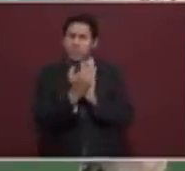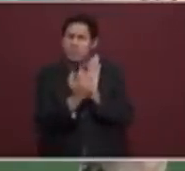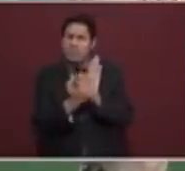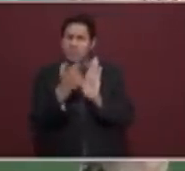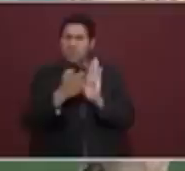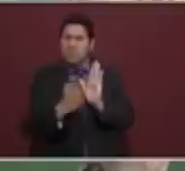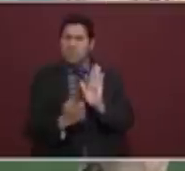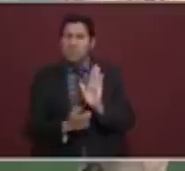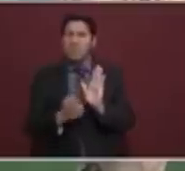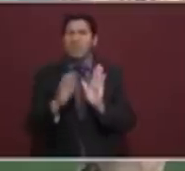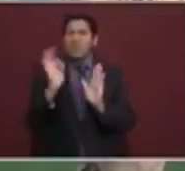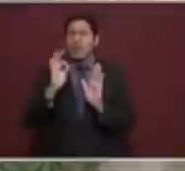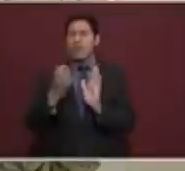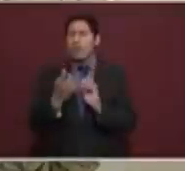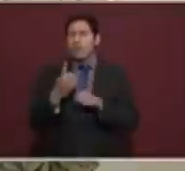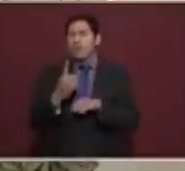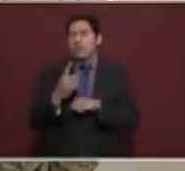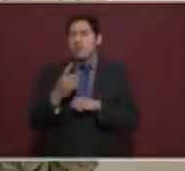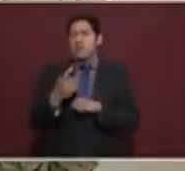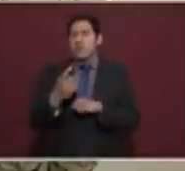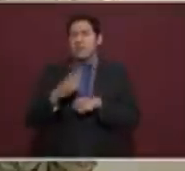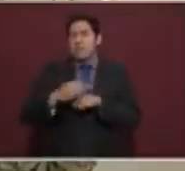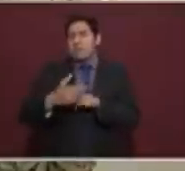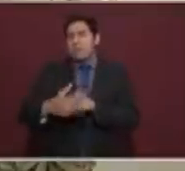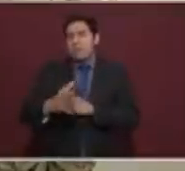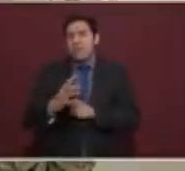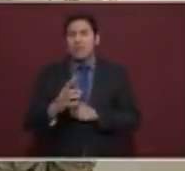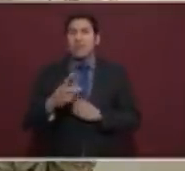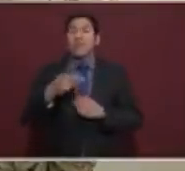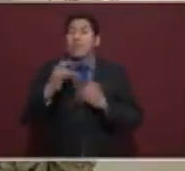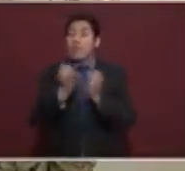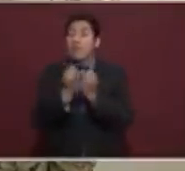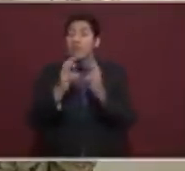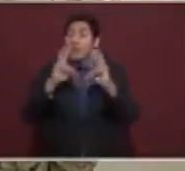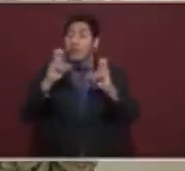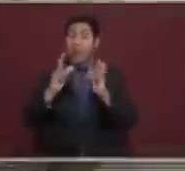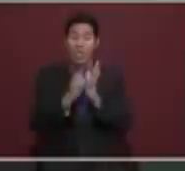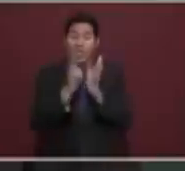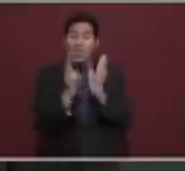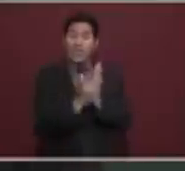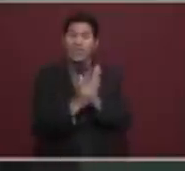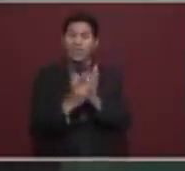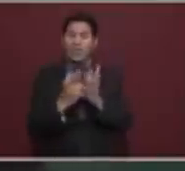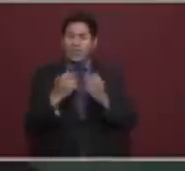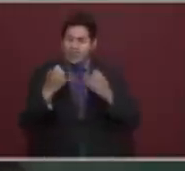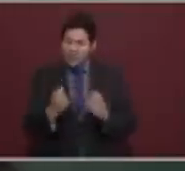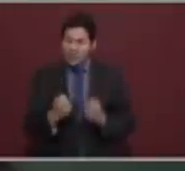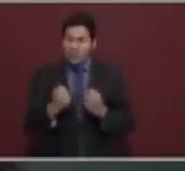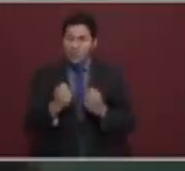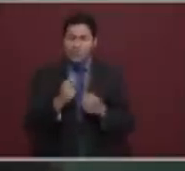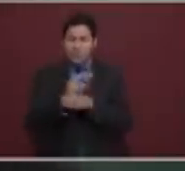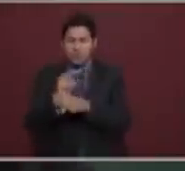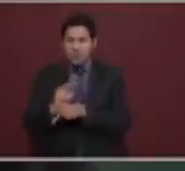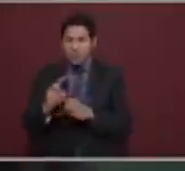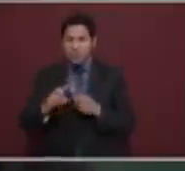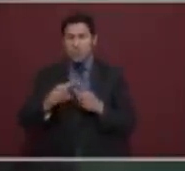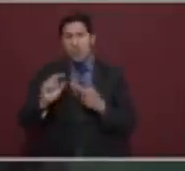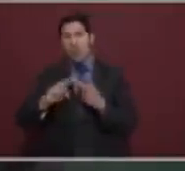en unos días más pero también la ley sobre el uso de la fuerza y la ley sobre el